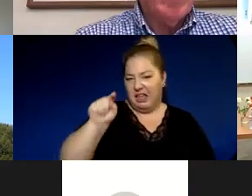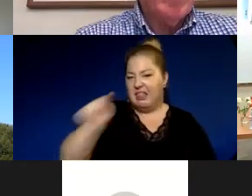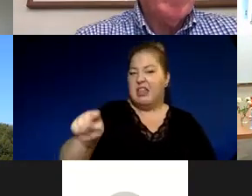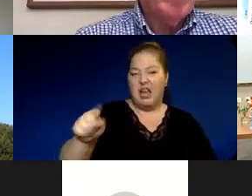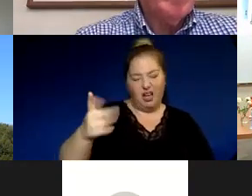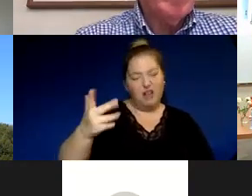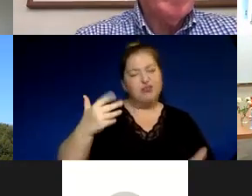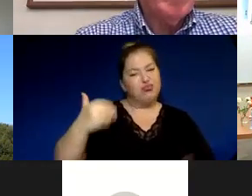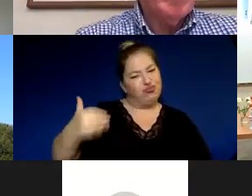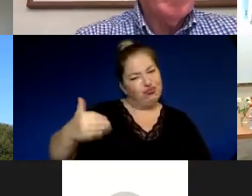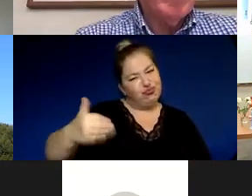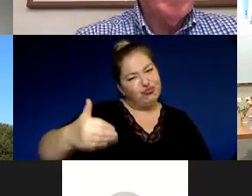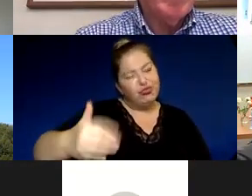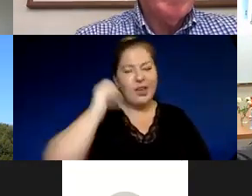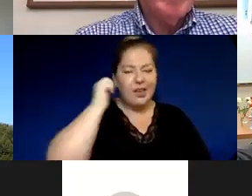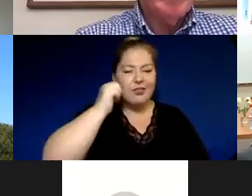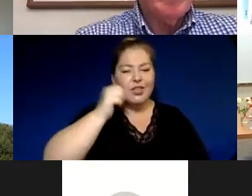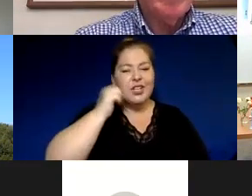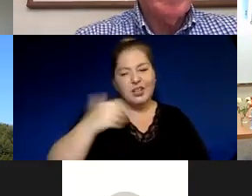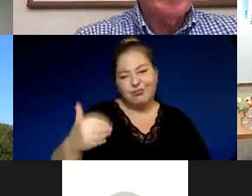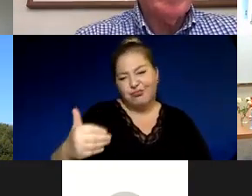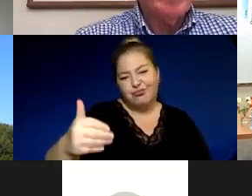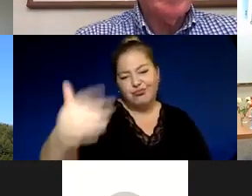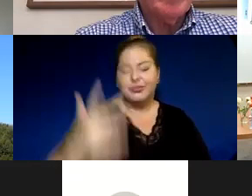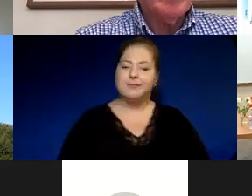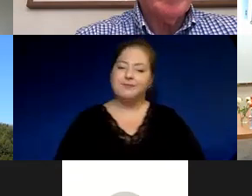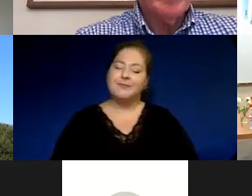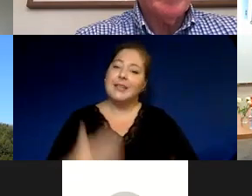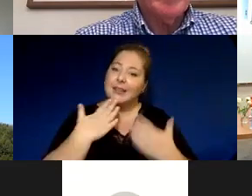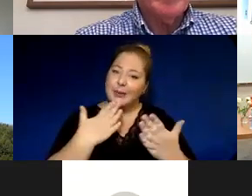tutorial paso a paso acerca de toda esta información. Gracias.